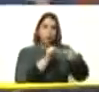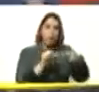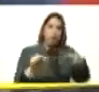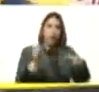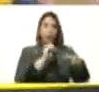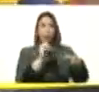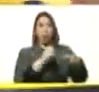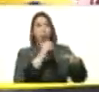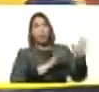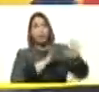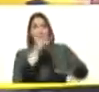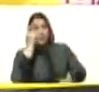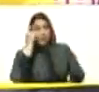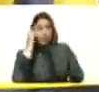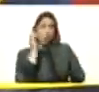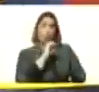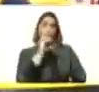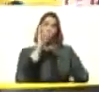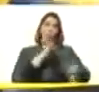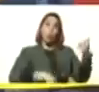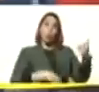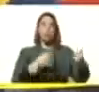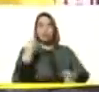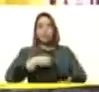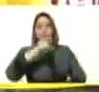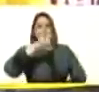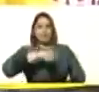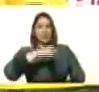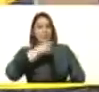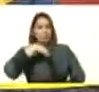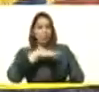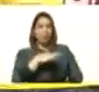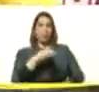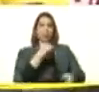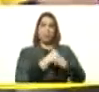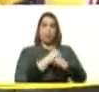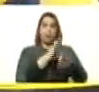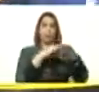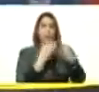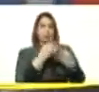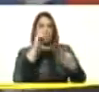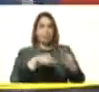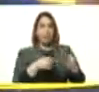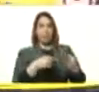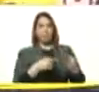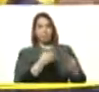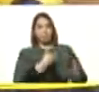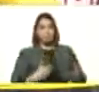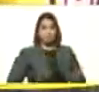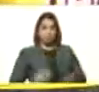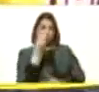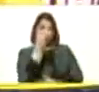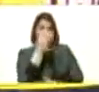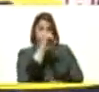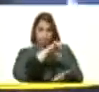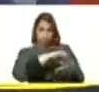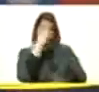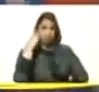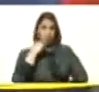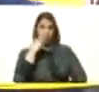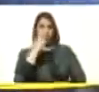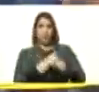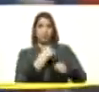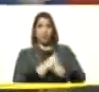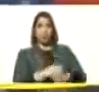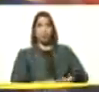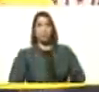último y que tiene necesidades en su pueblo, en su trabajador y en su familia. De manera tal, presidente, que el Congreso de la Central Bolivariana